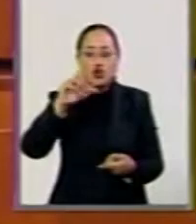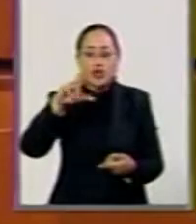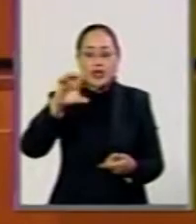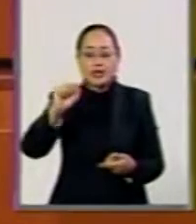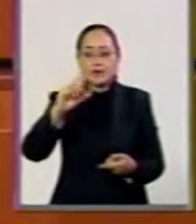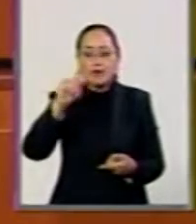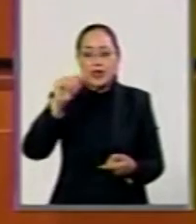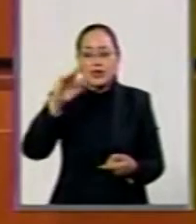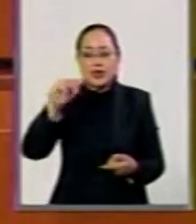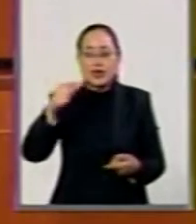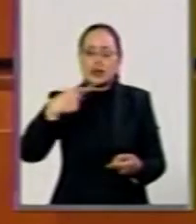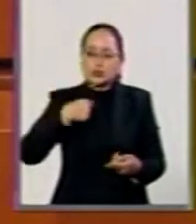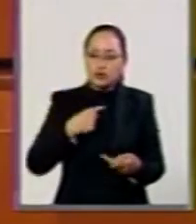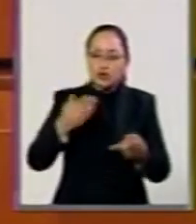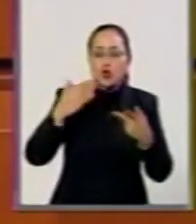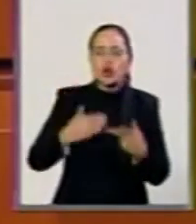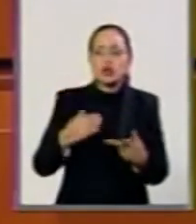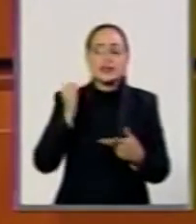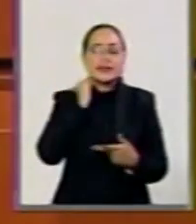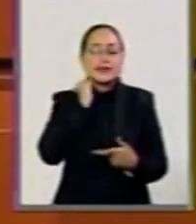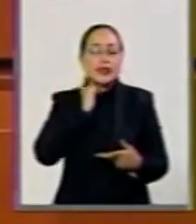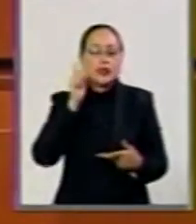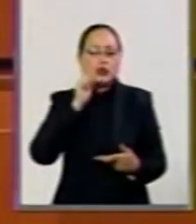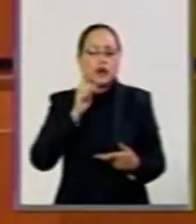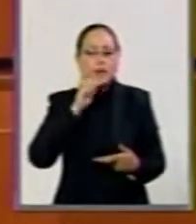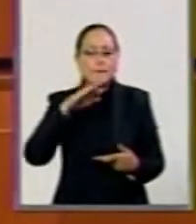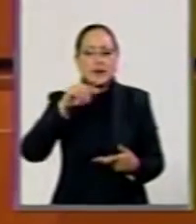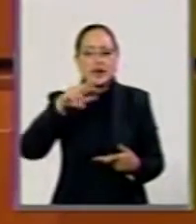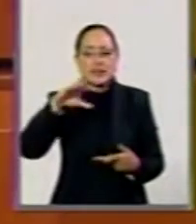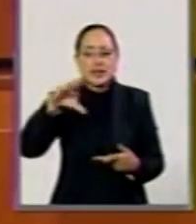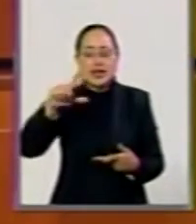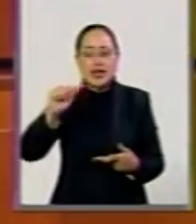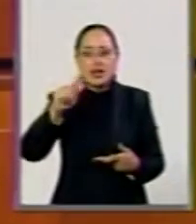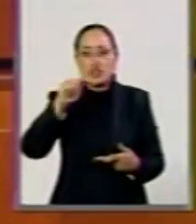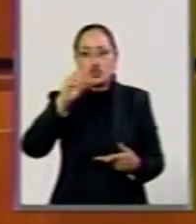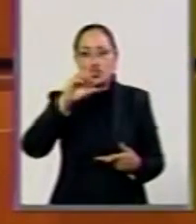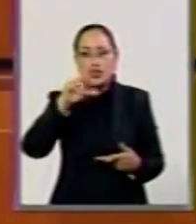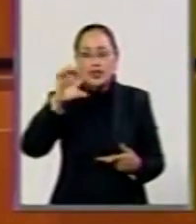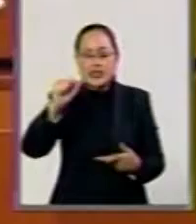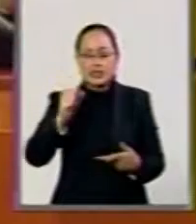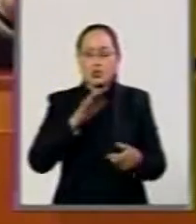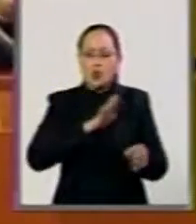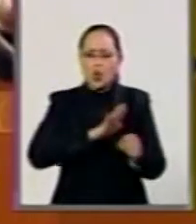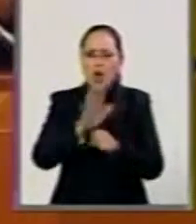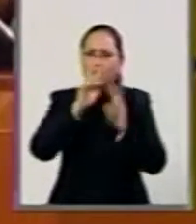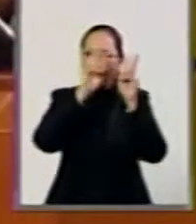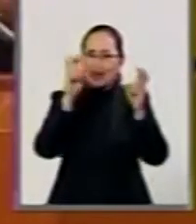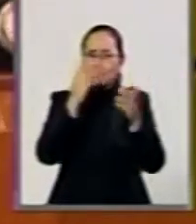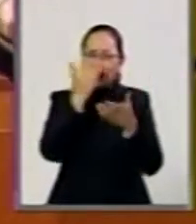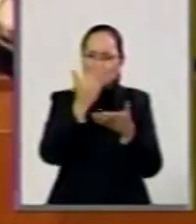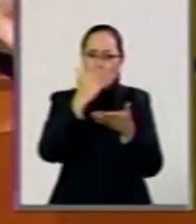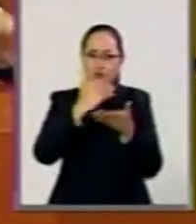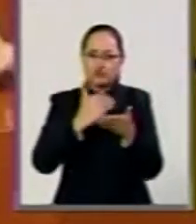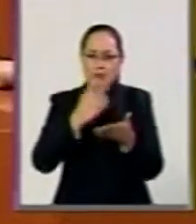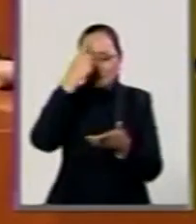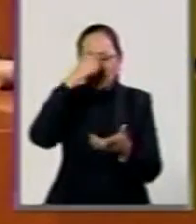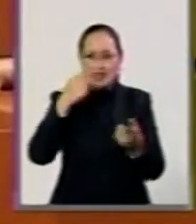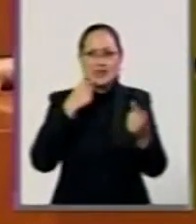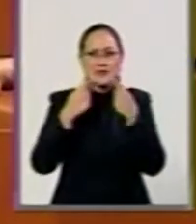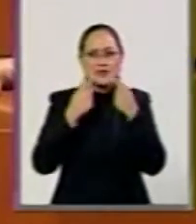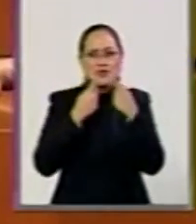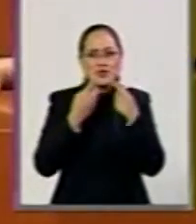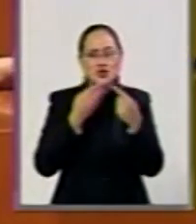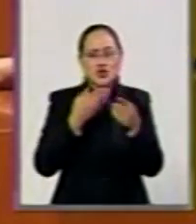su servidor, otro por la senadora Marcela Torres Peinbert. ¿Cuál era el tema de discusión sobre